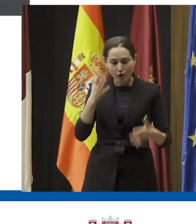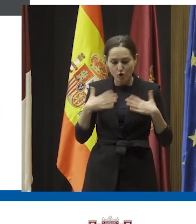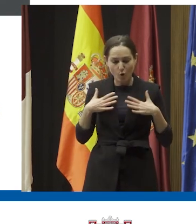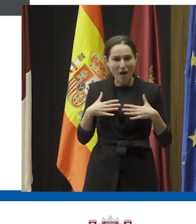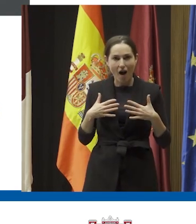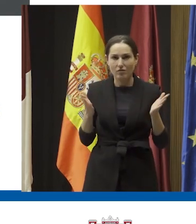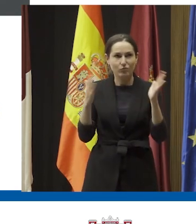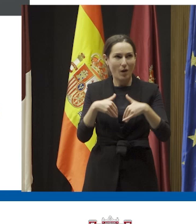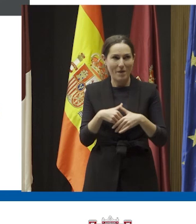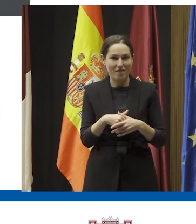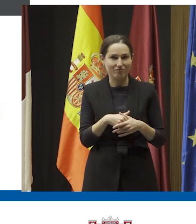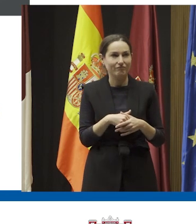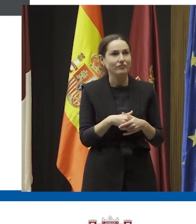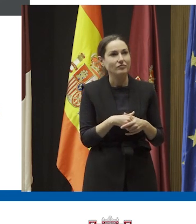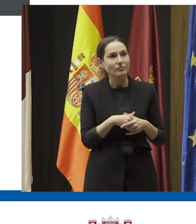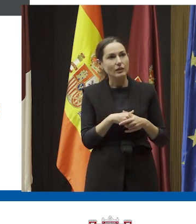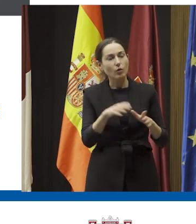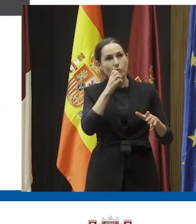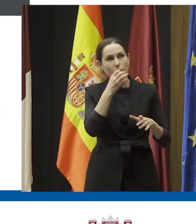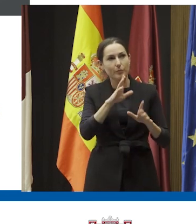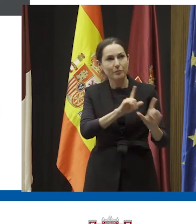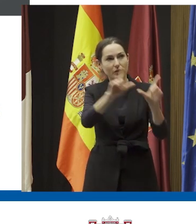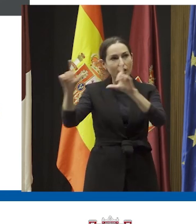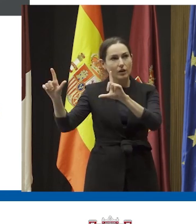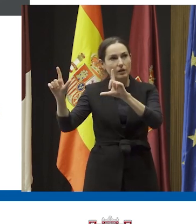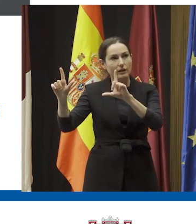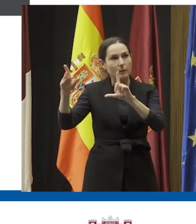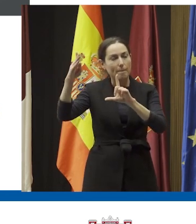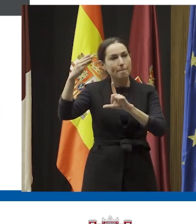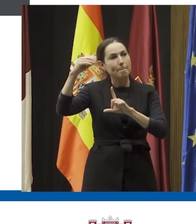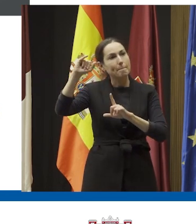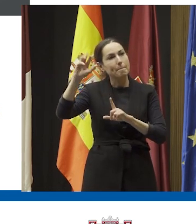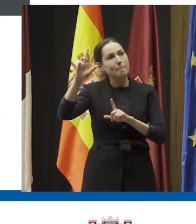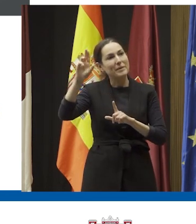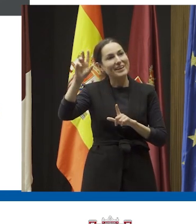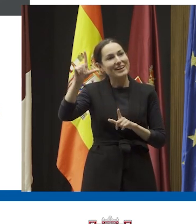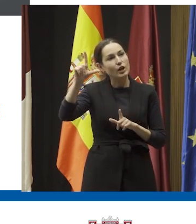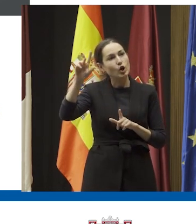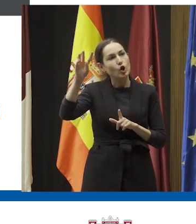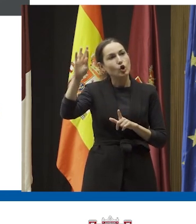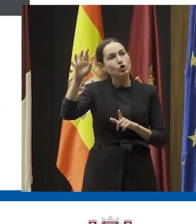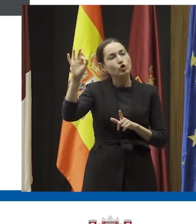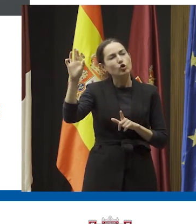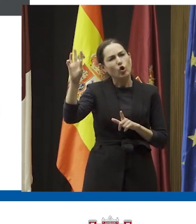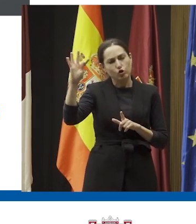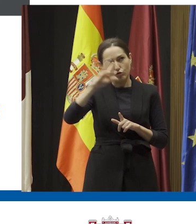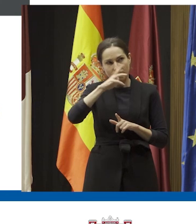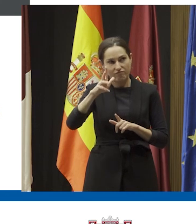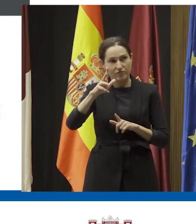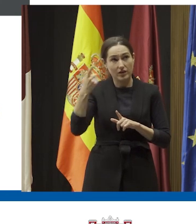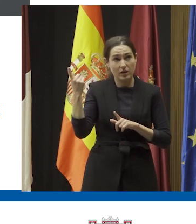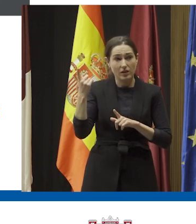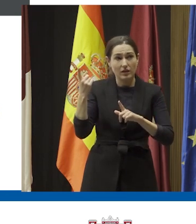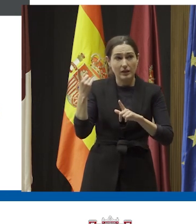Billroth, el padre de la cirugía abdominal. Lo había comenzado en 1809 Efraín McDowell, el del quiste de